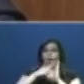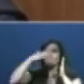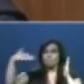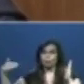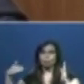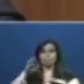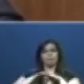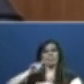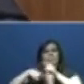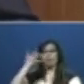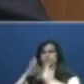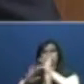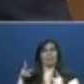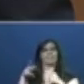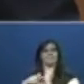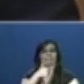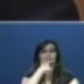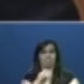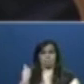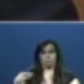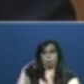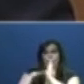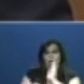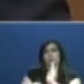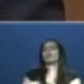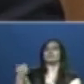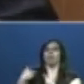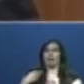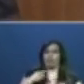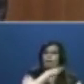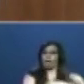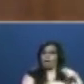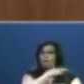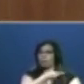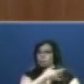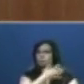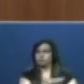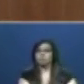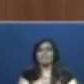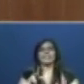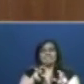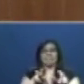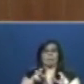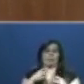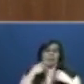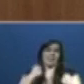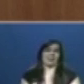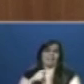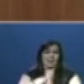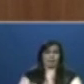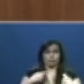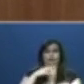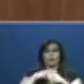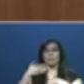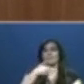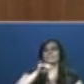incendios forestales un programa que se sumará a los que estamos impulsando en materia de bioenergía y de implantación de calderas de